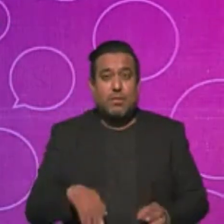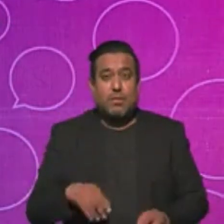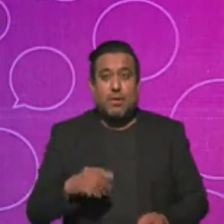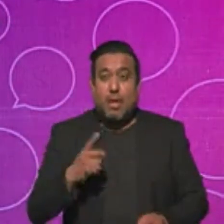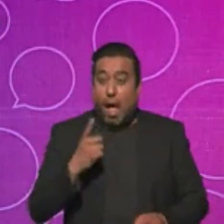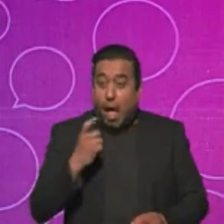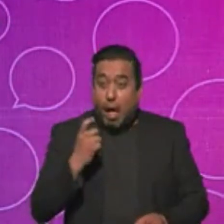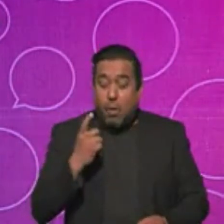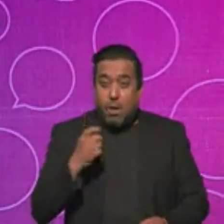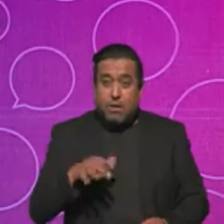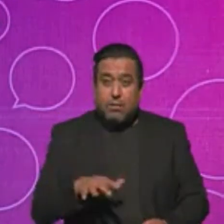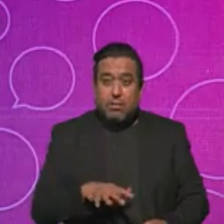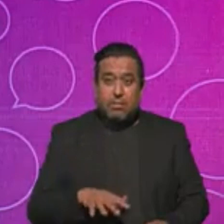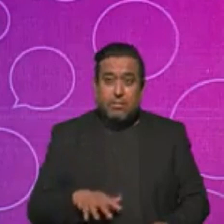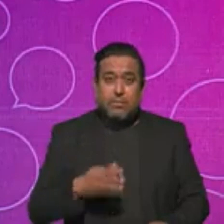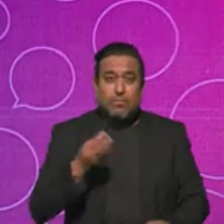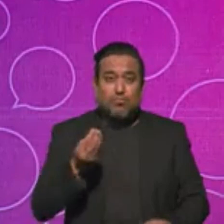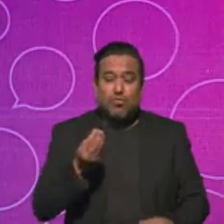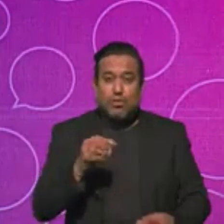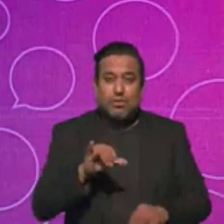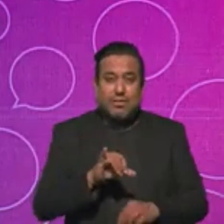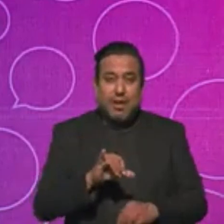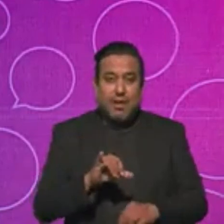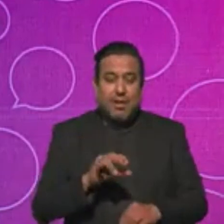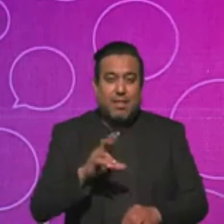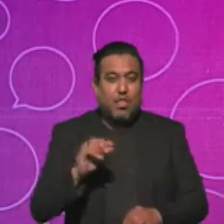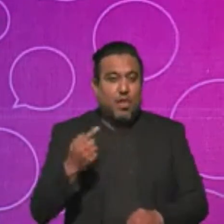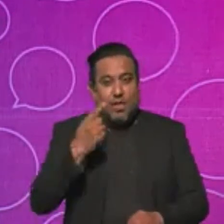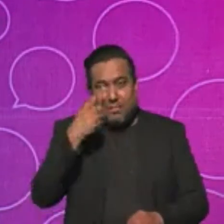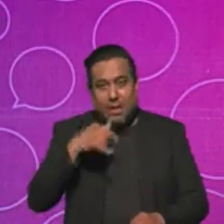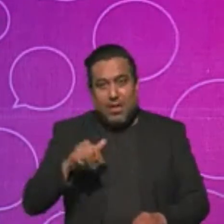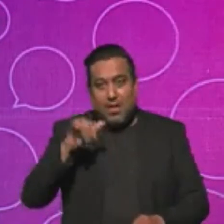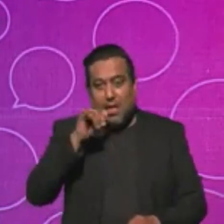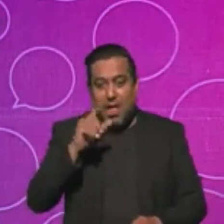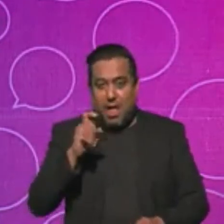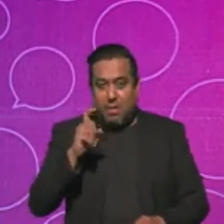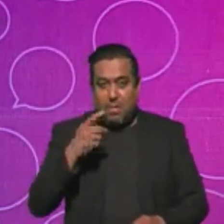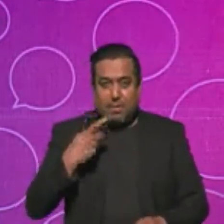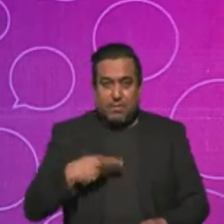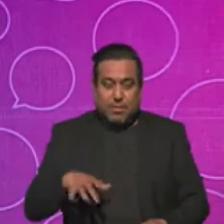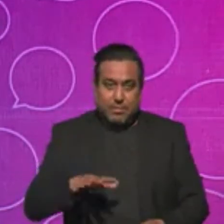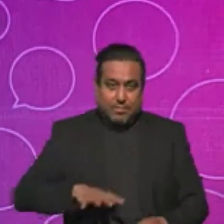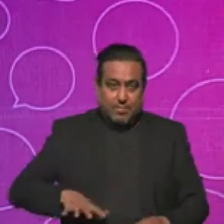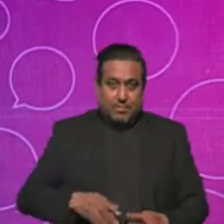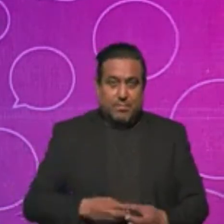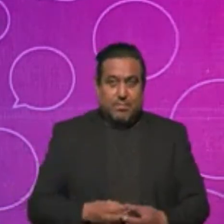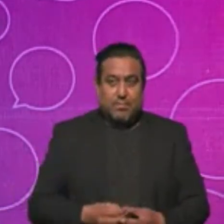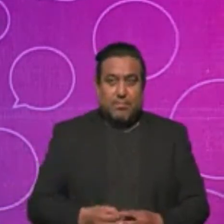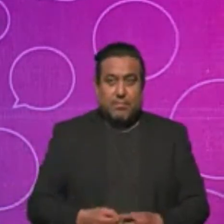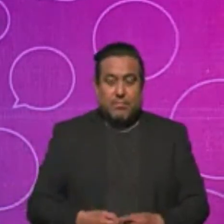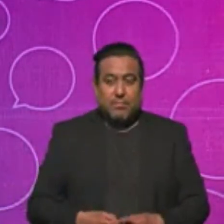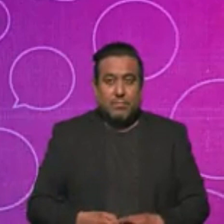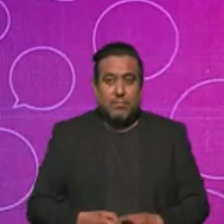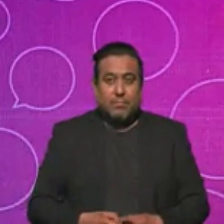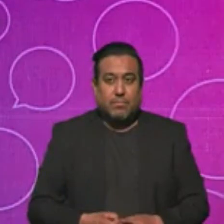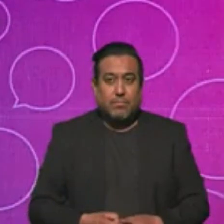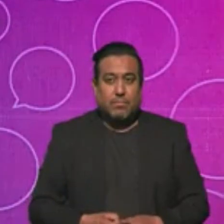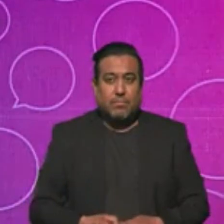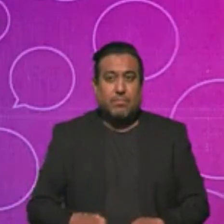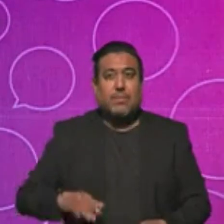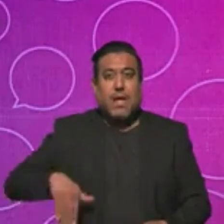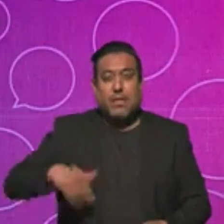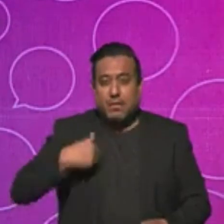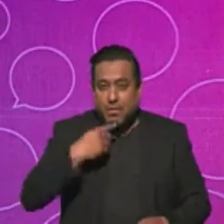eh tiene muchas sales no aptas para consumo humano qué tenemos que hacer lo dije en el segmento